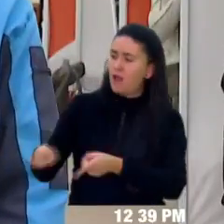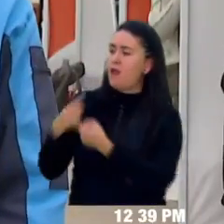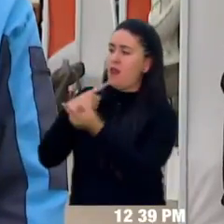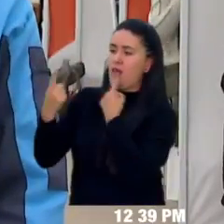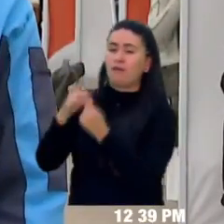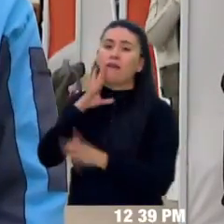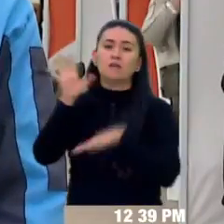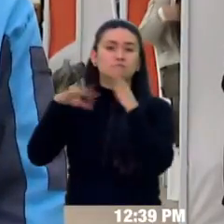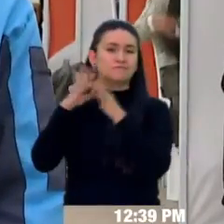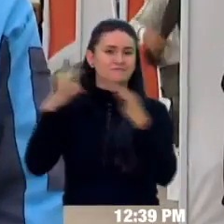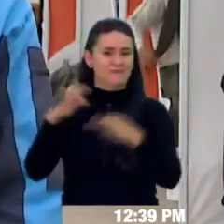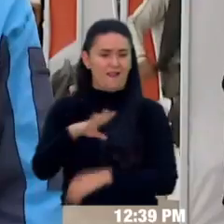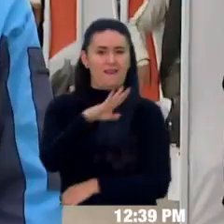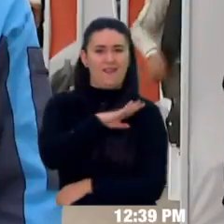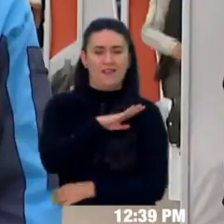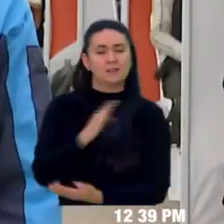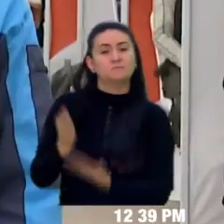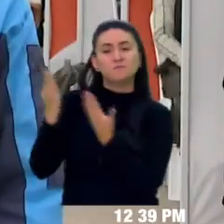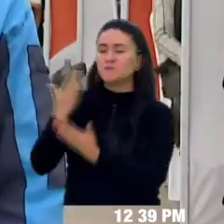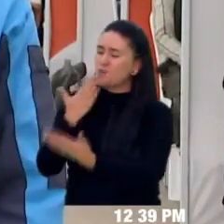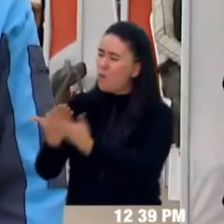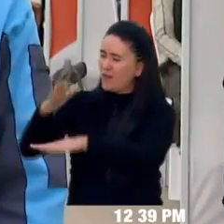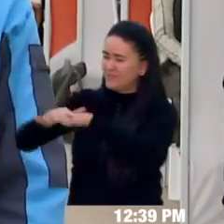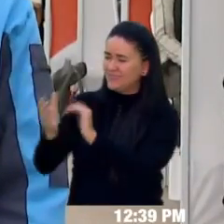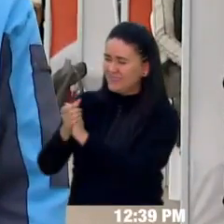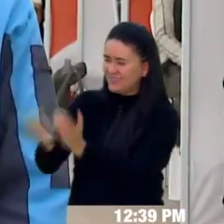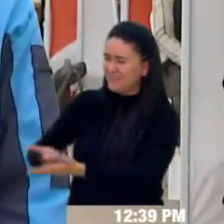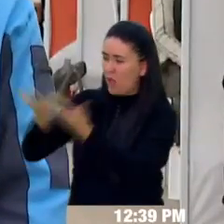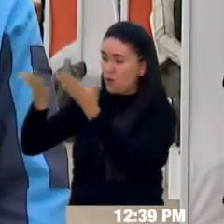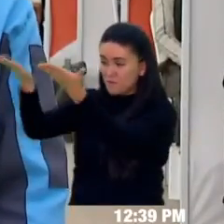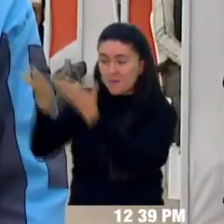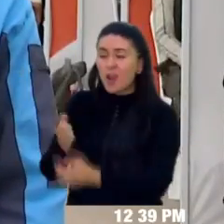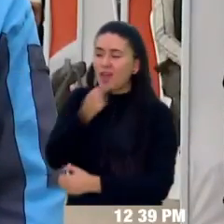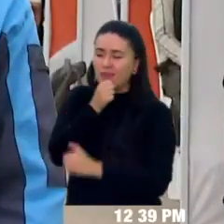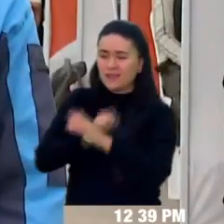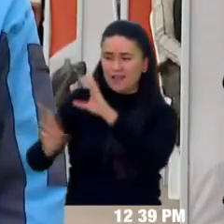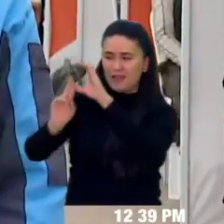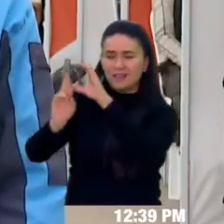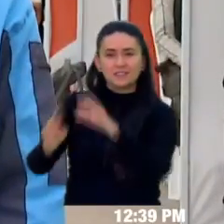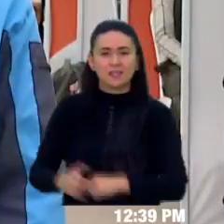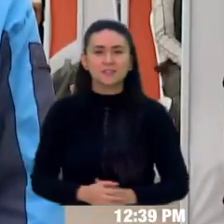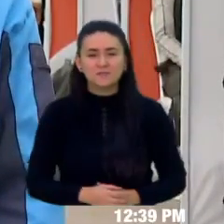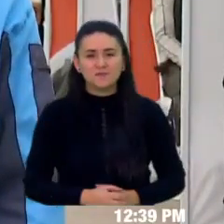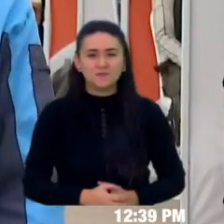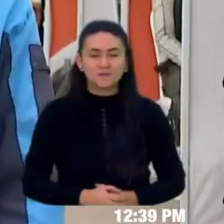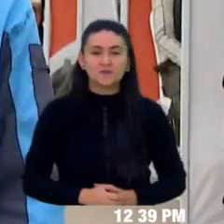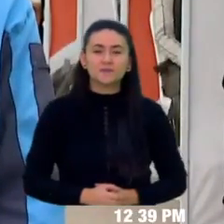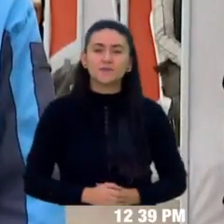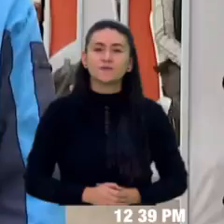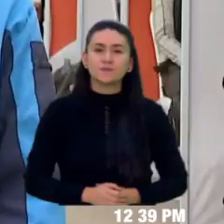alcaldesa Claudia López. Alcaldesa, buenas tardes. Es un gusto saludarla. Bienvenida a Noticias RCN.